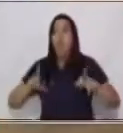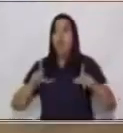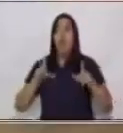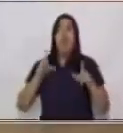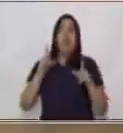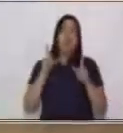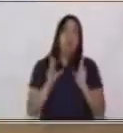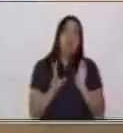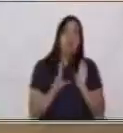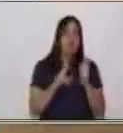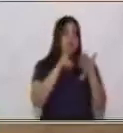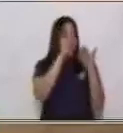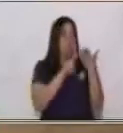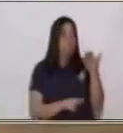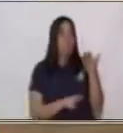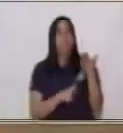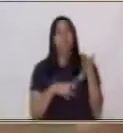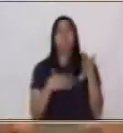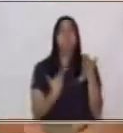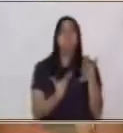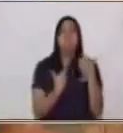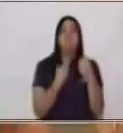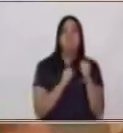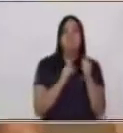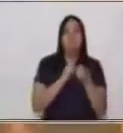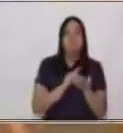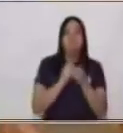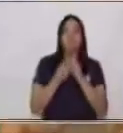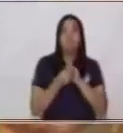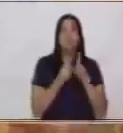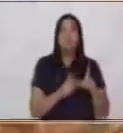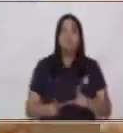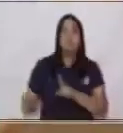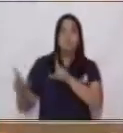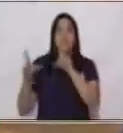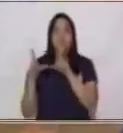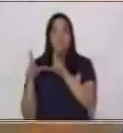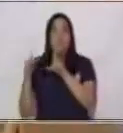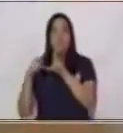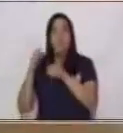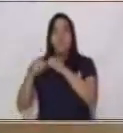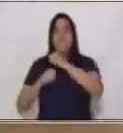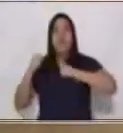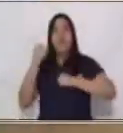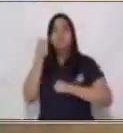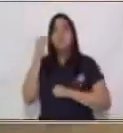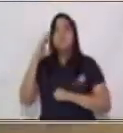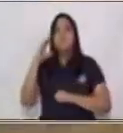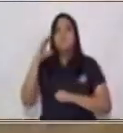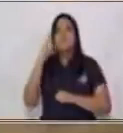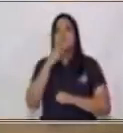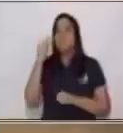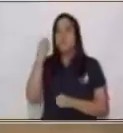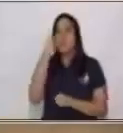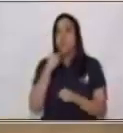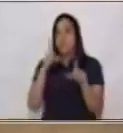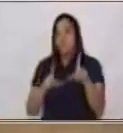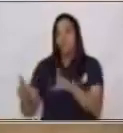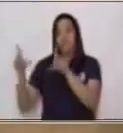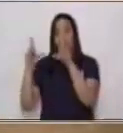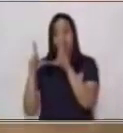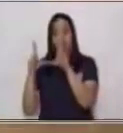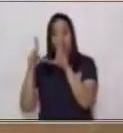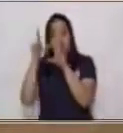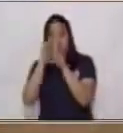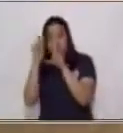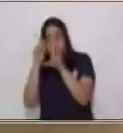fichas bibliográficas. Tú habrás visto algunas fichas, media carta, cuarta carta, en